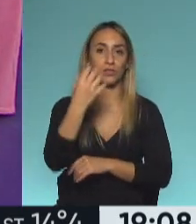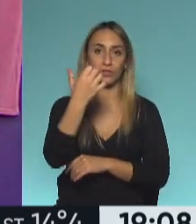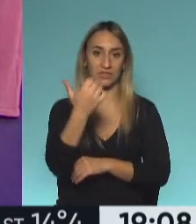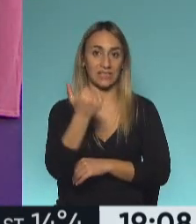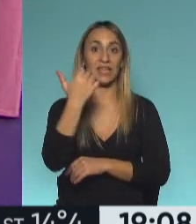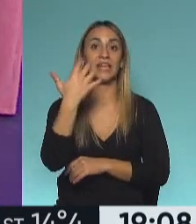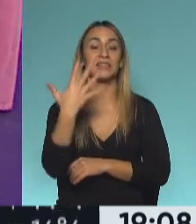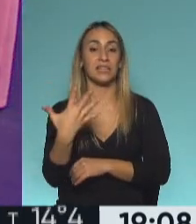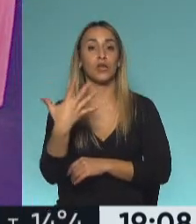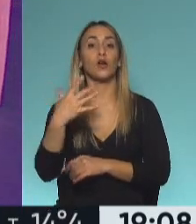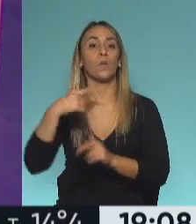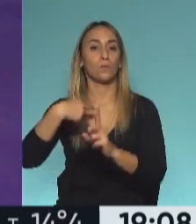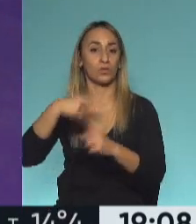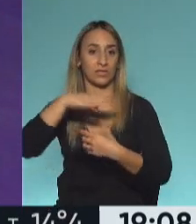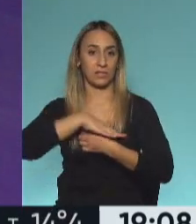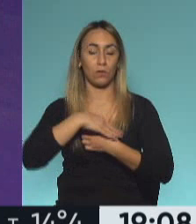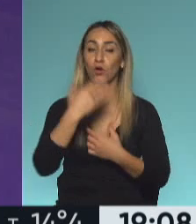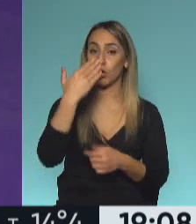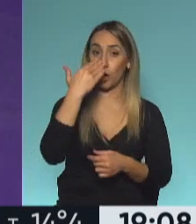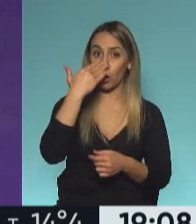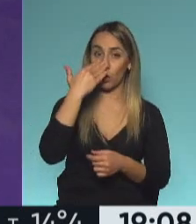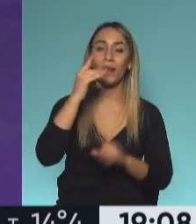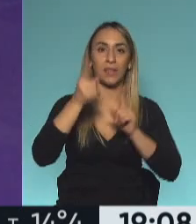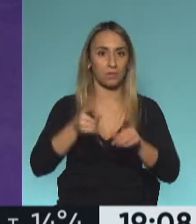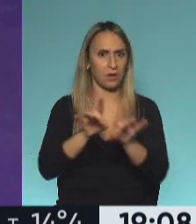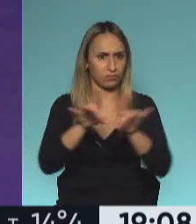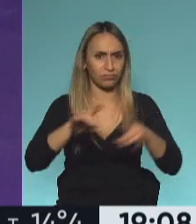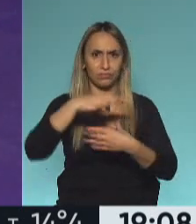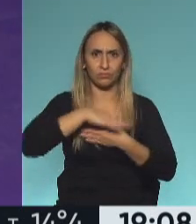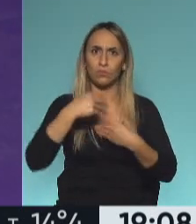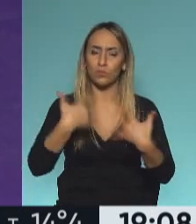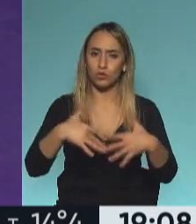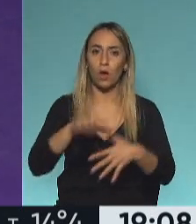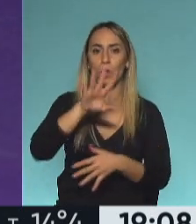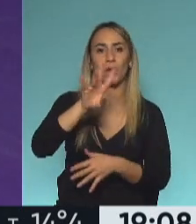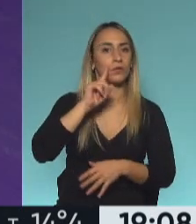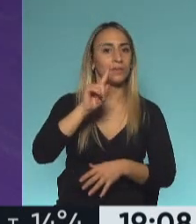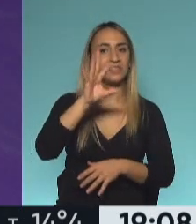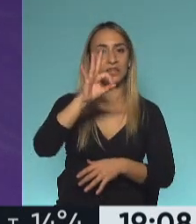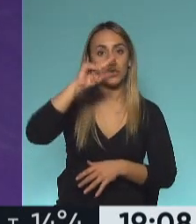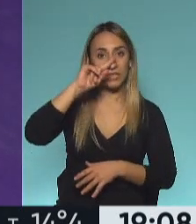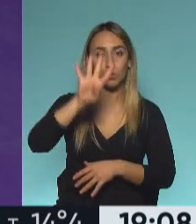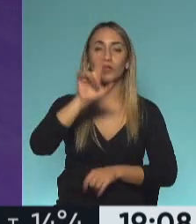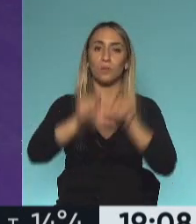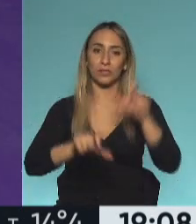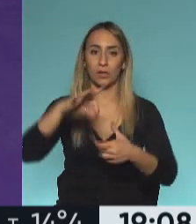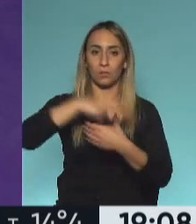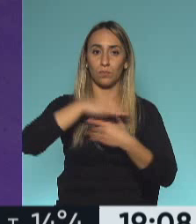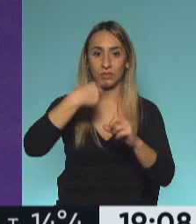3.465 casos positivos. Córdoba, una de las provincias con alto registro también, 4.074. En tanto, Santa